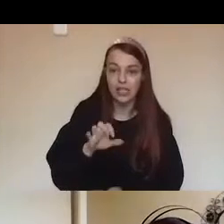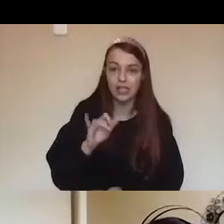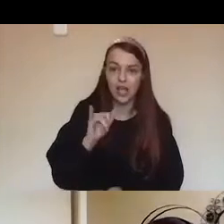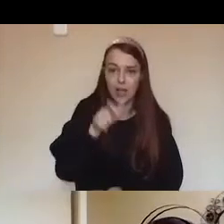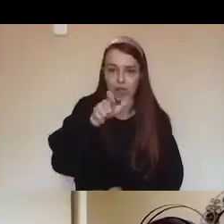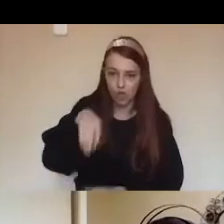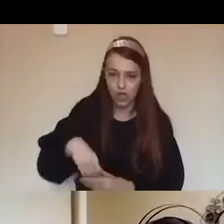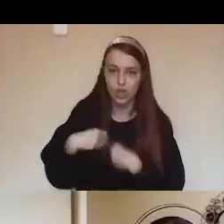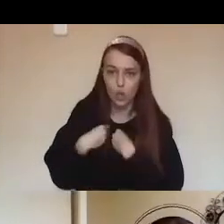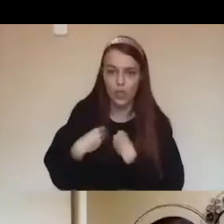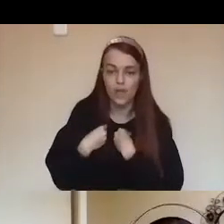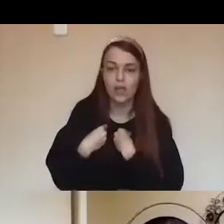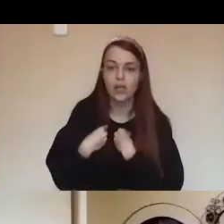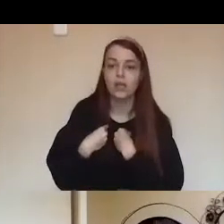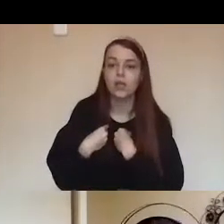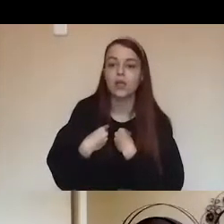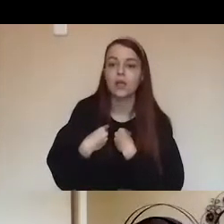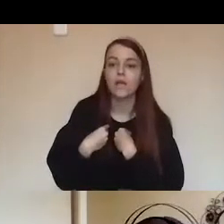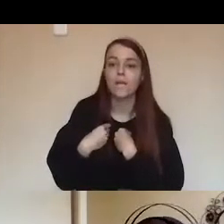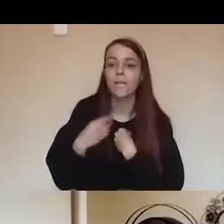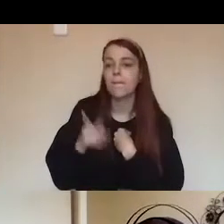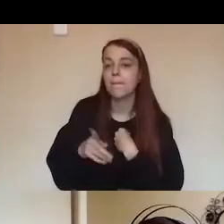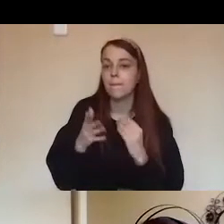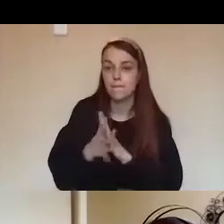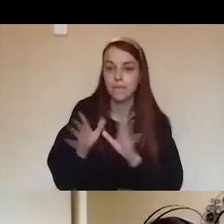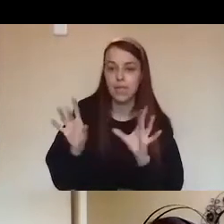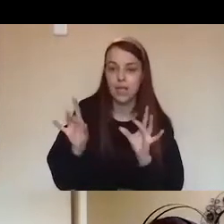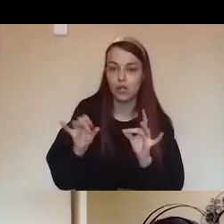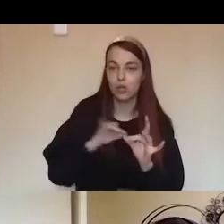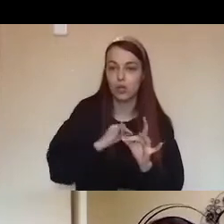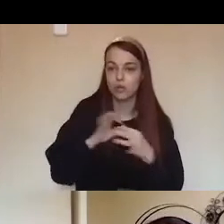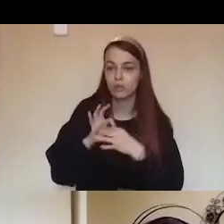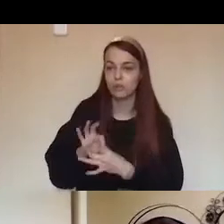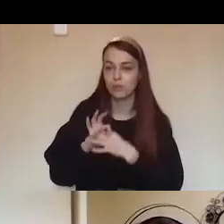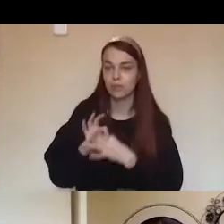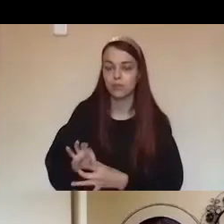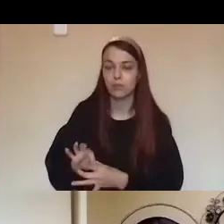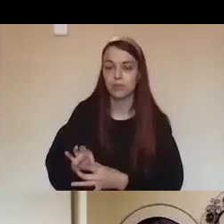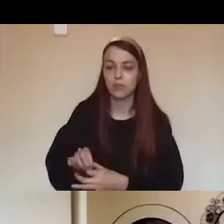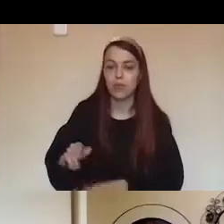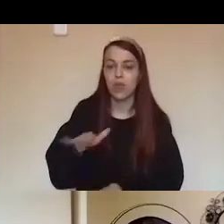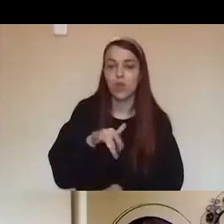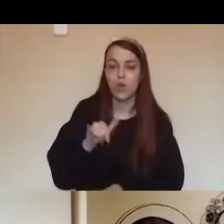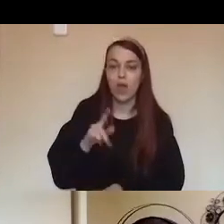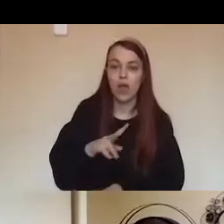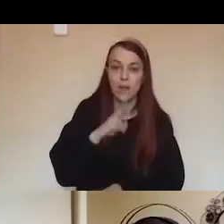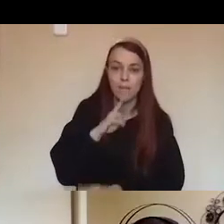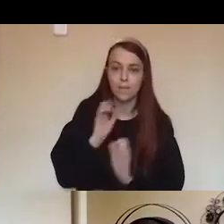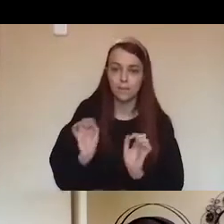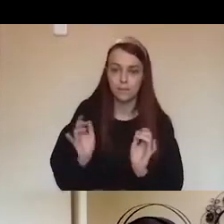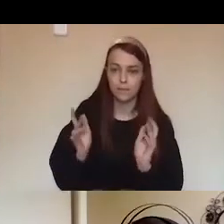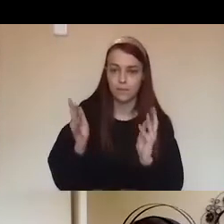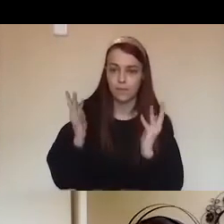locales y que se vinculan, por supuesto, con todo este territorio. En este lugar encontramos vegetación particular,